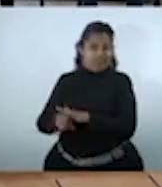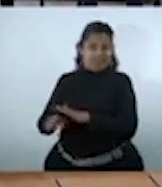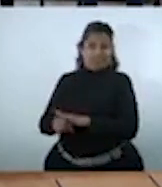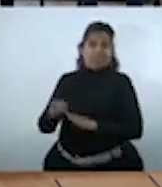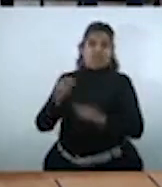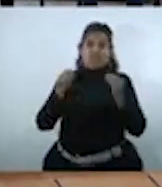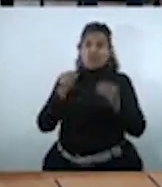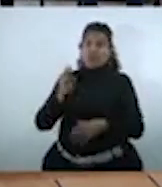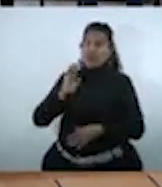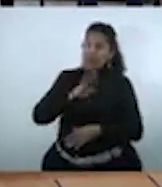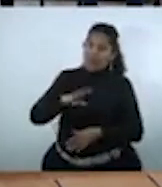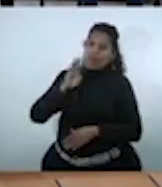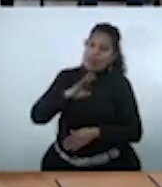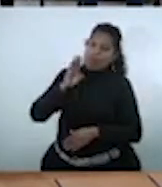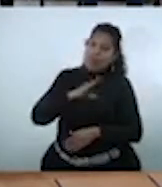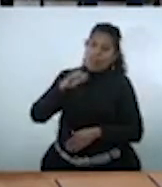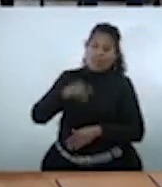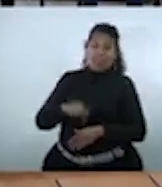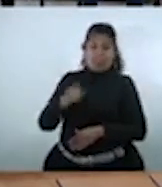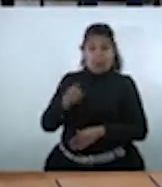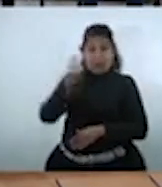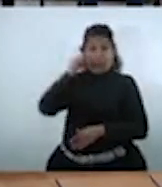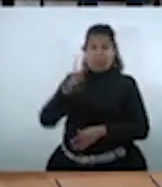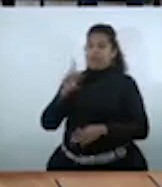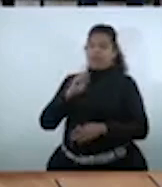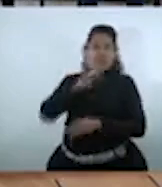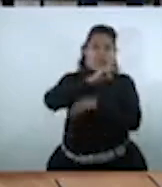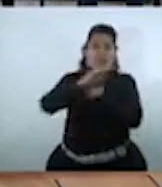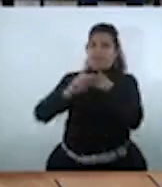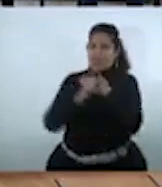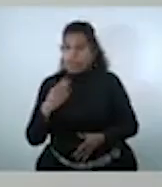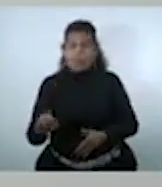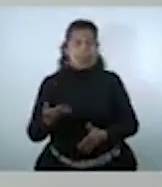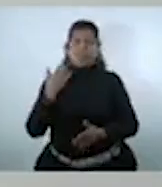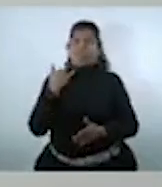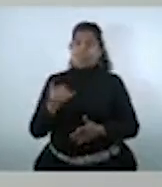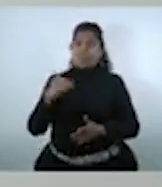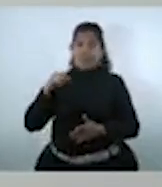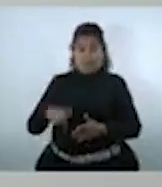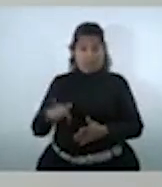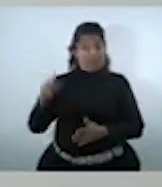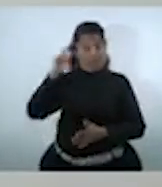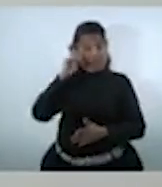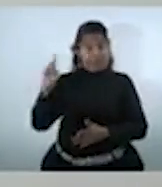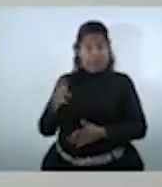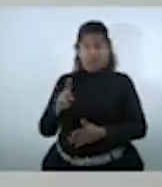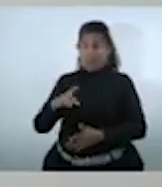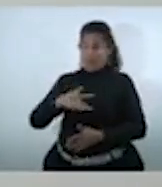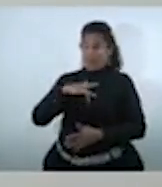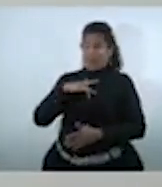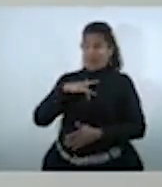que aquejan a nuestro país y que lastiman a nuestro pueblo. Zacatecas